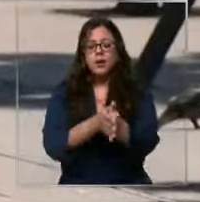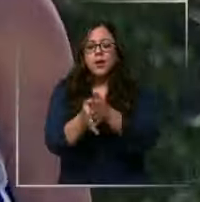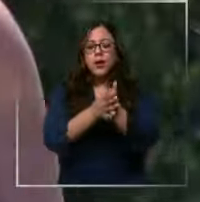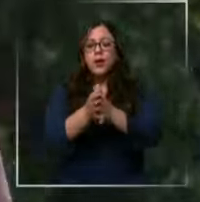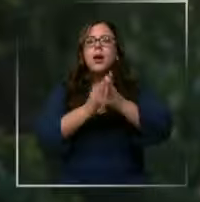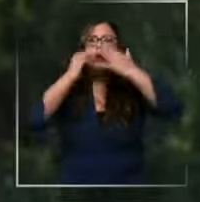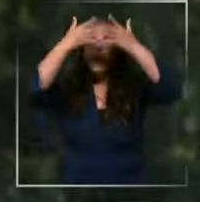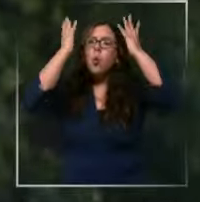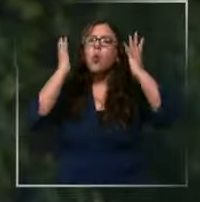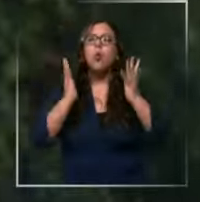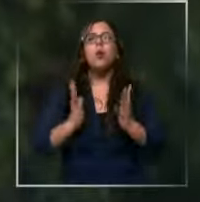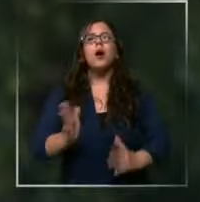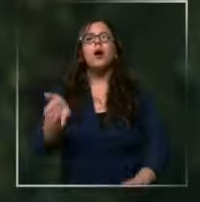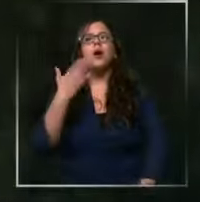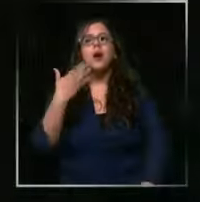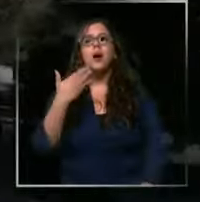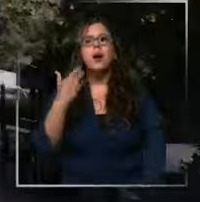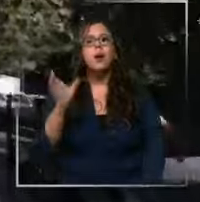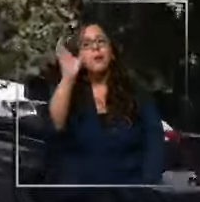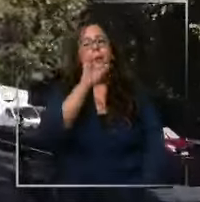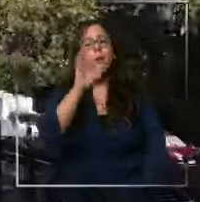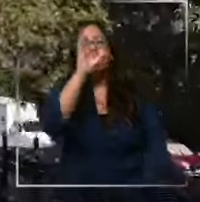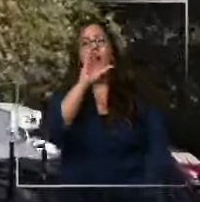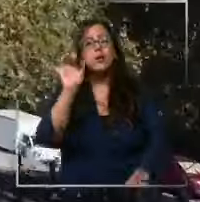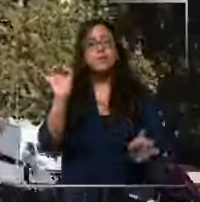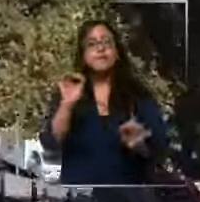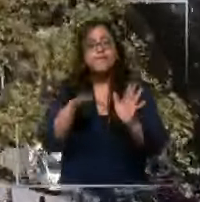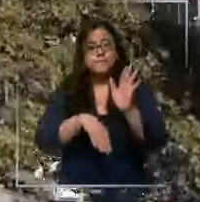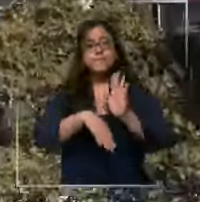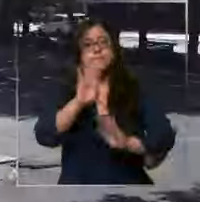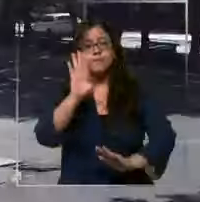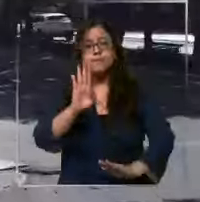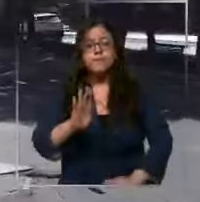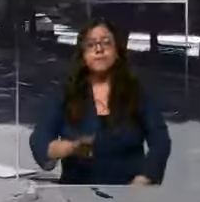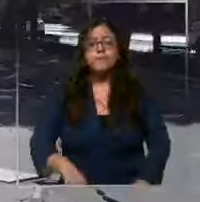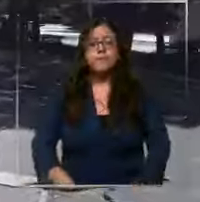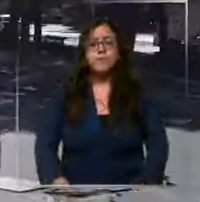pleno paseo, que podría ser mucho más que eso.